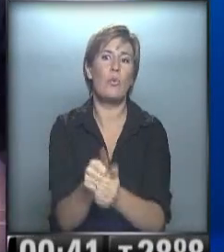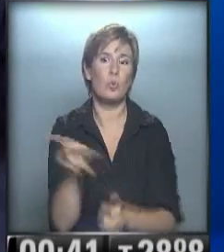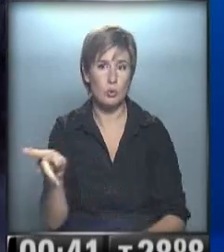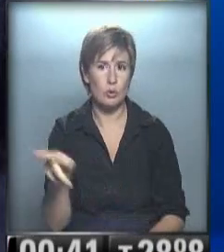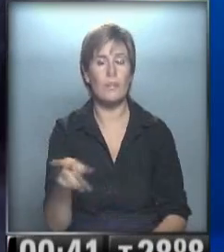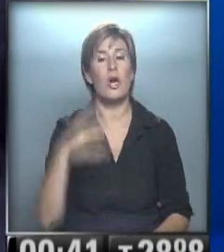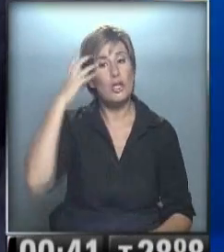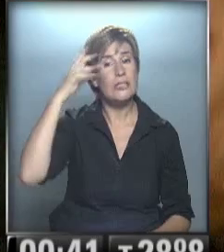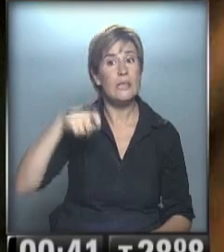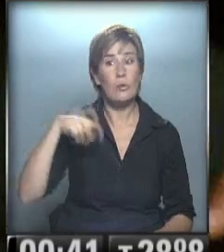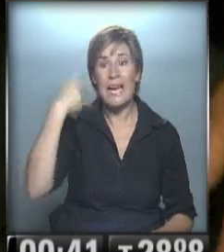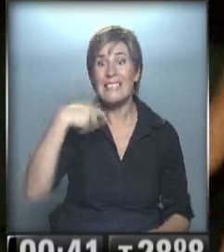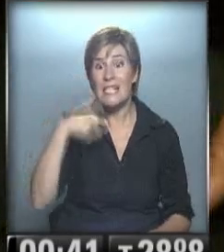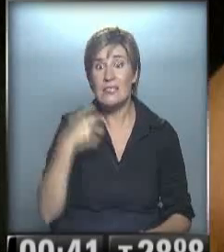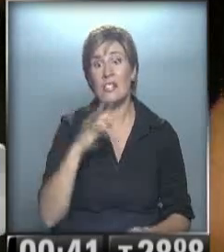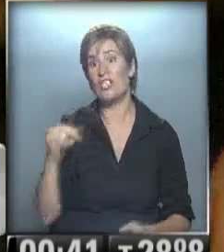la declaró inocente.